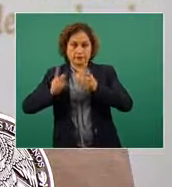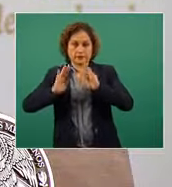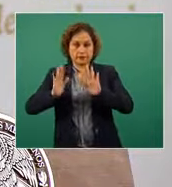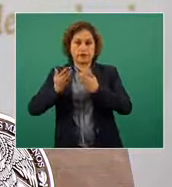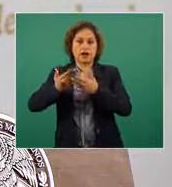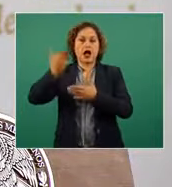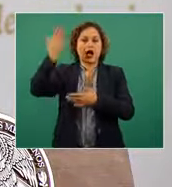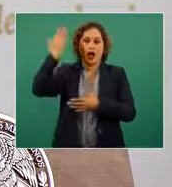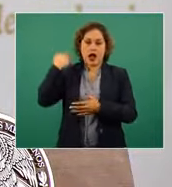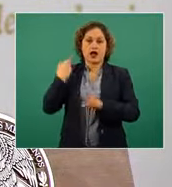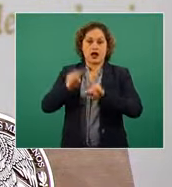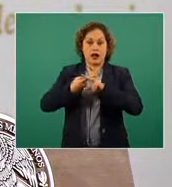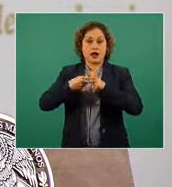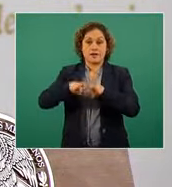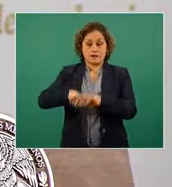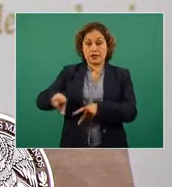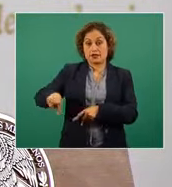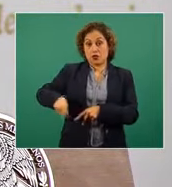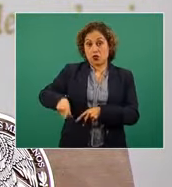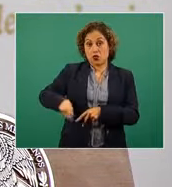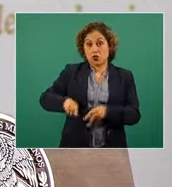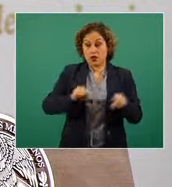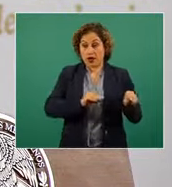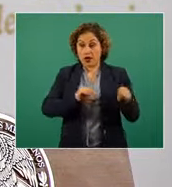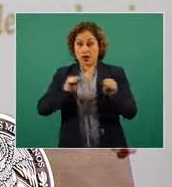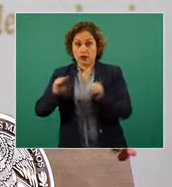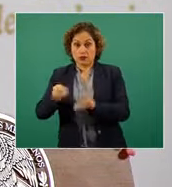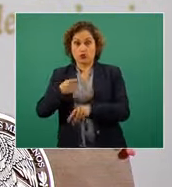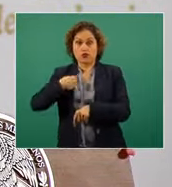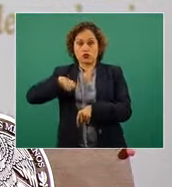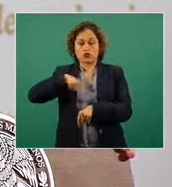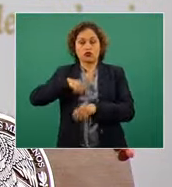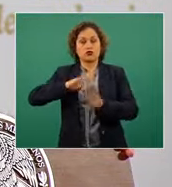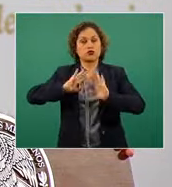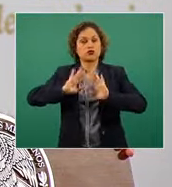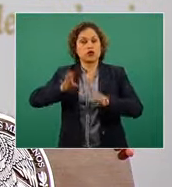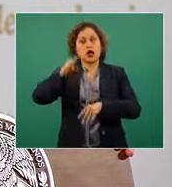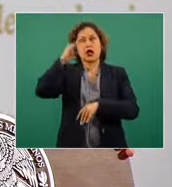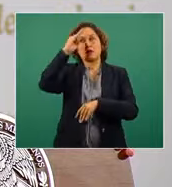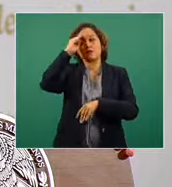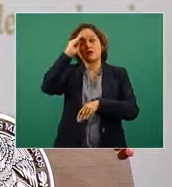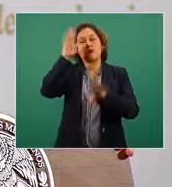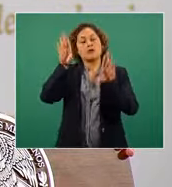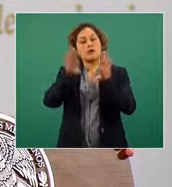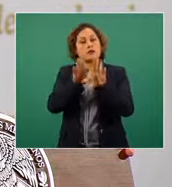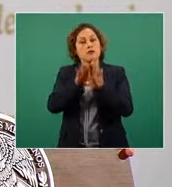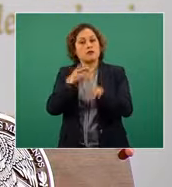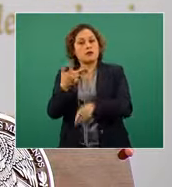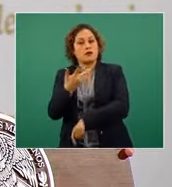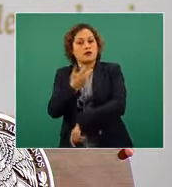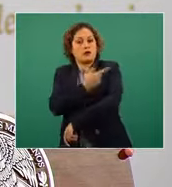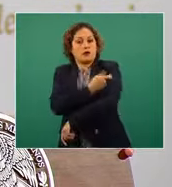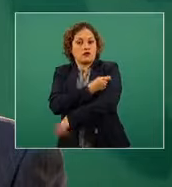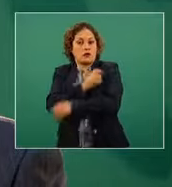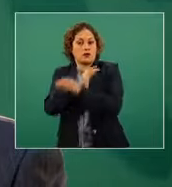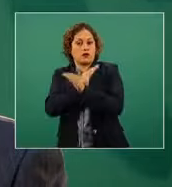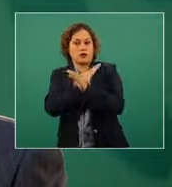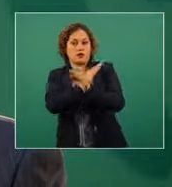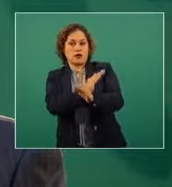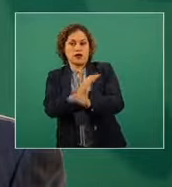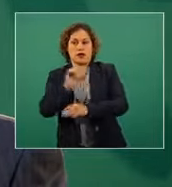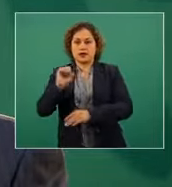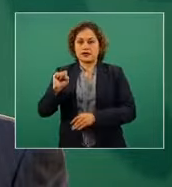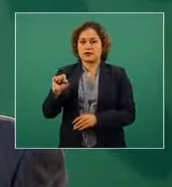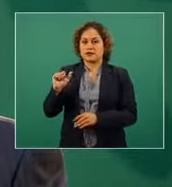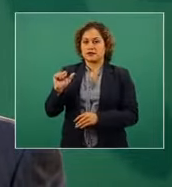al gobierno, tener una recuperación de coberturas de la vacunación contra el sarampión,